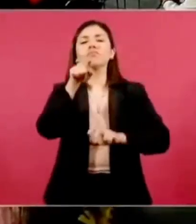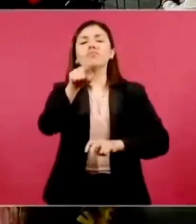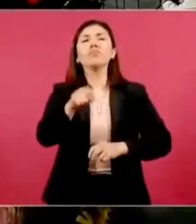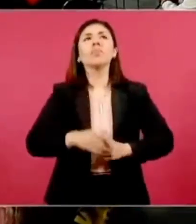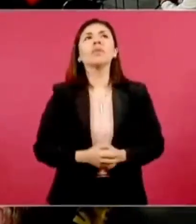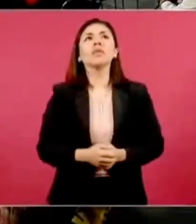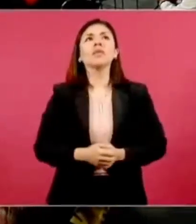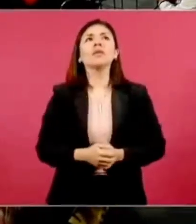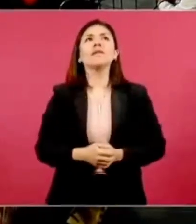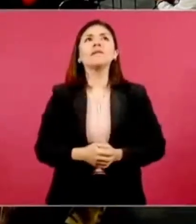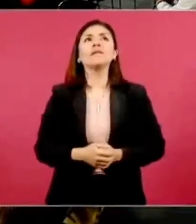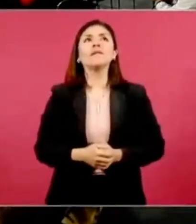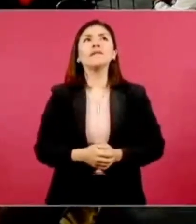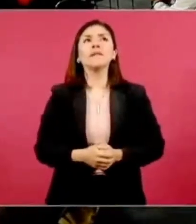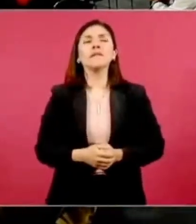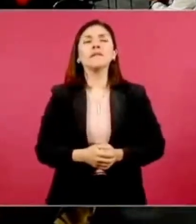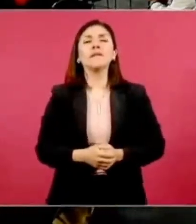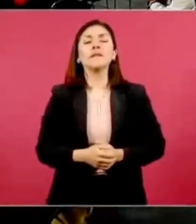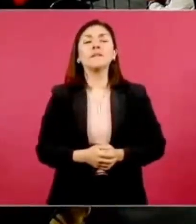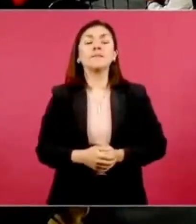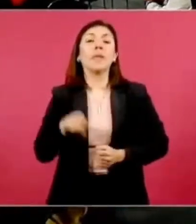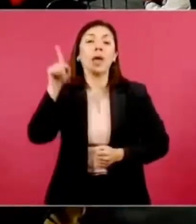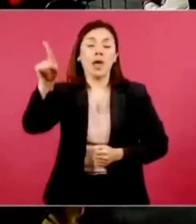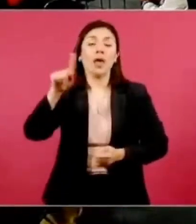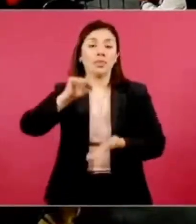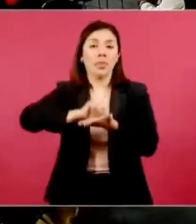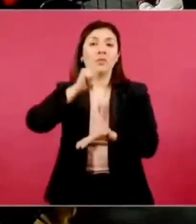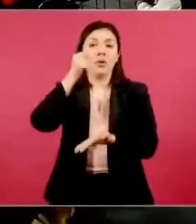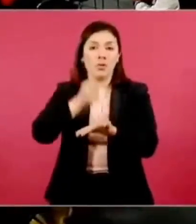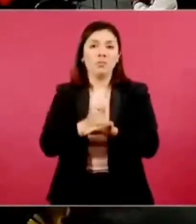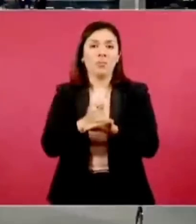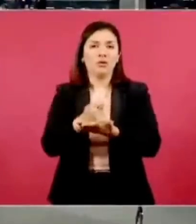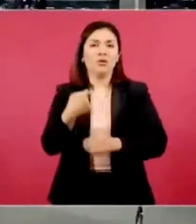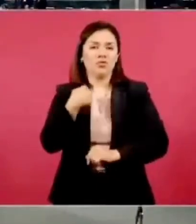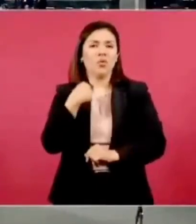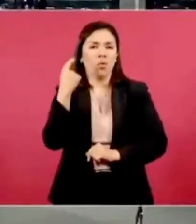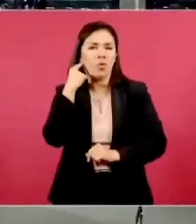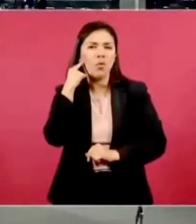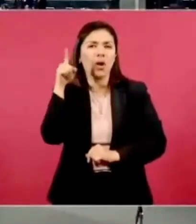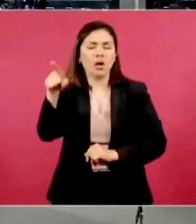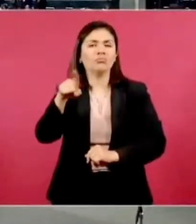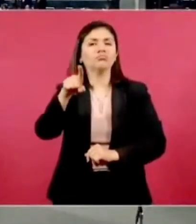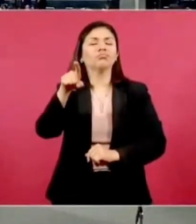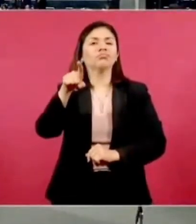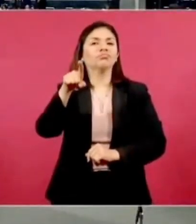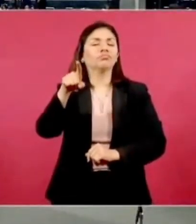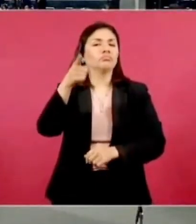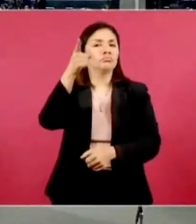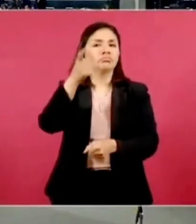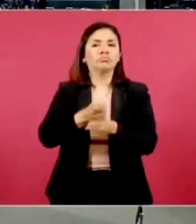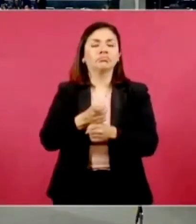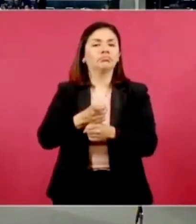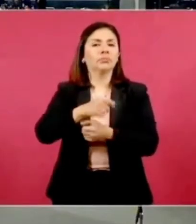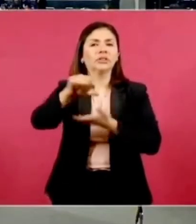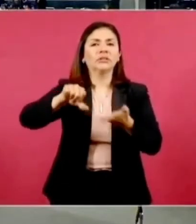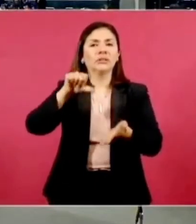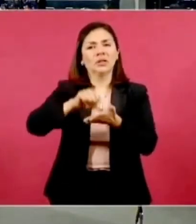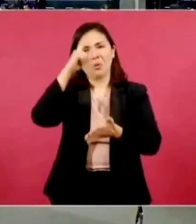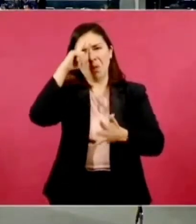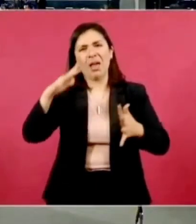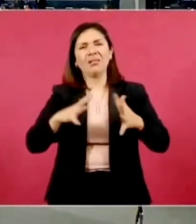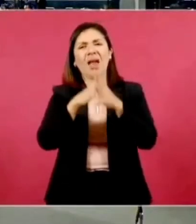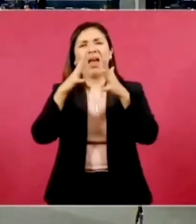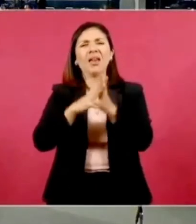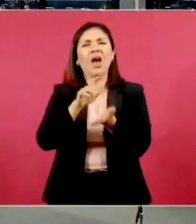Y creo que en específico en Tamaulipas, digo, nosotros tenemos, sabe que Tamaulipas fue el epicentro de la guerra contra el